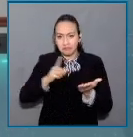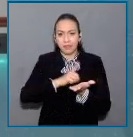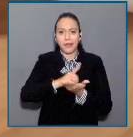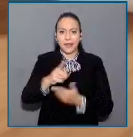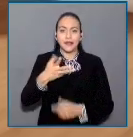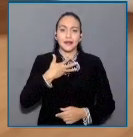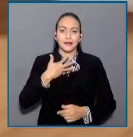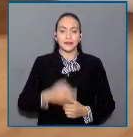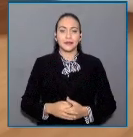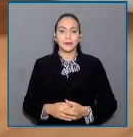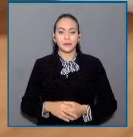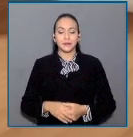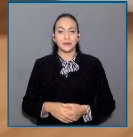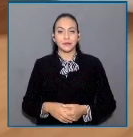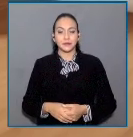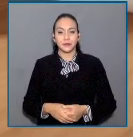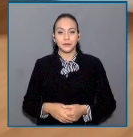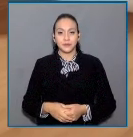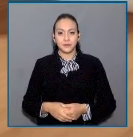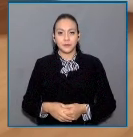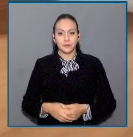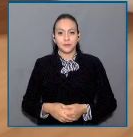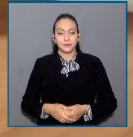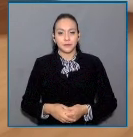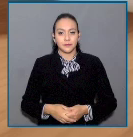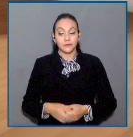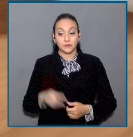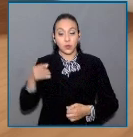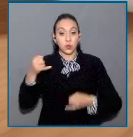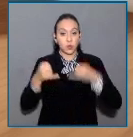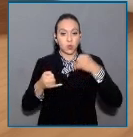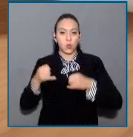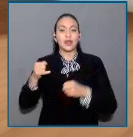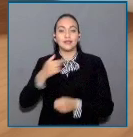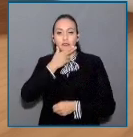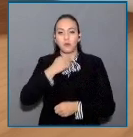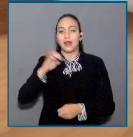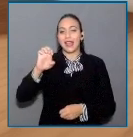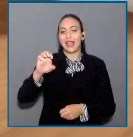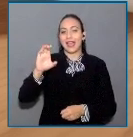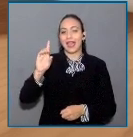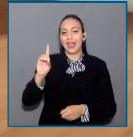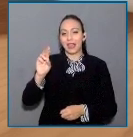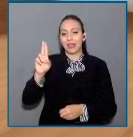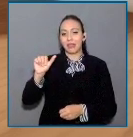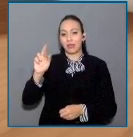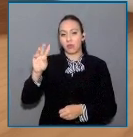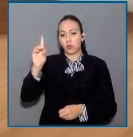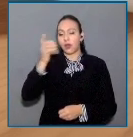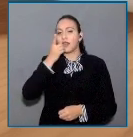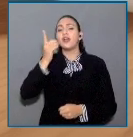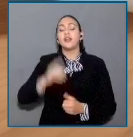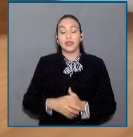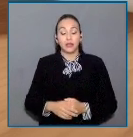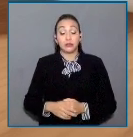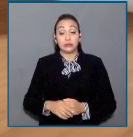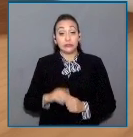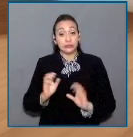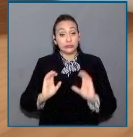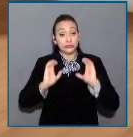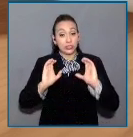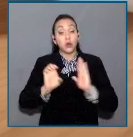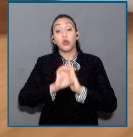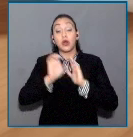Peña. Y para el juez Eduardo Alberto Osorio se debe tener mucho cuidado cuando se autoriza un cateo para